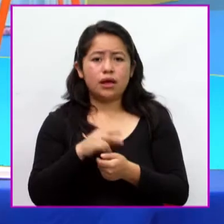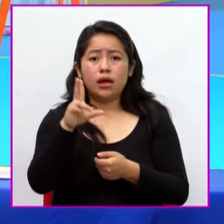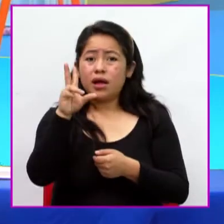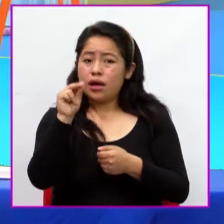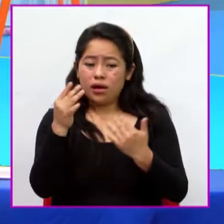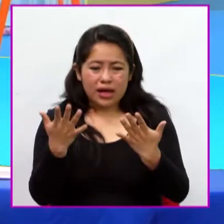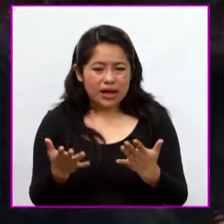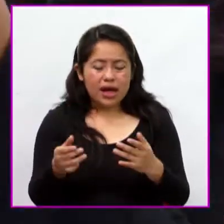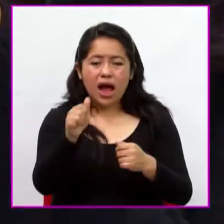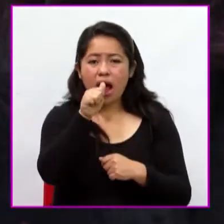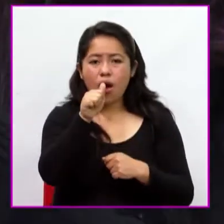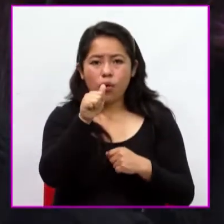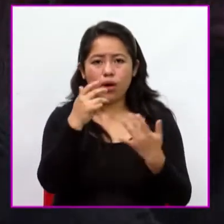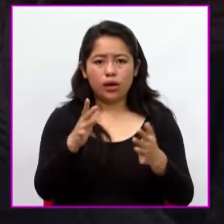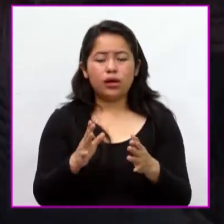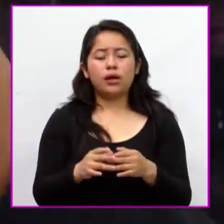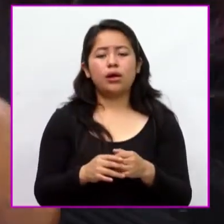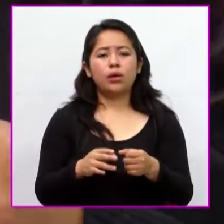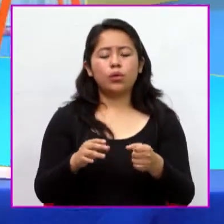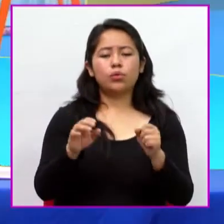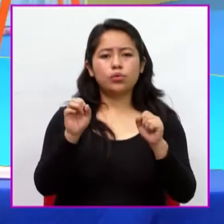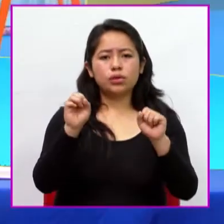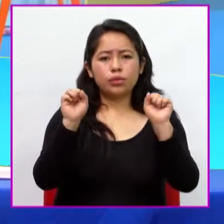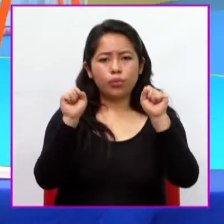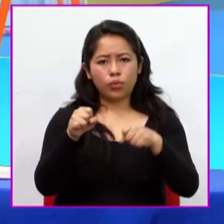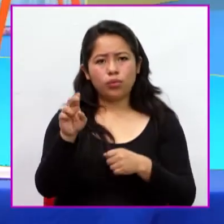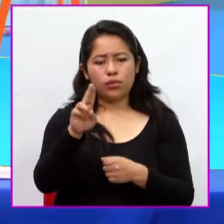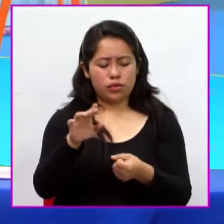con alcohol. Bien, ¿ya?